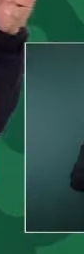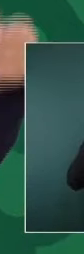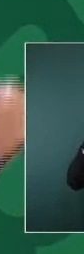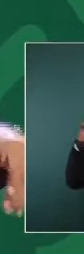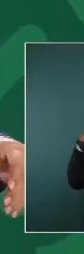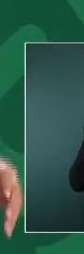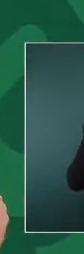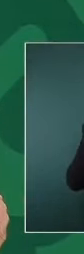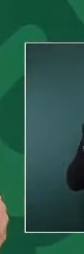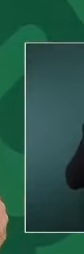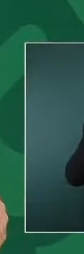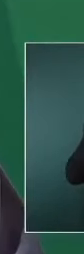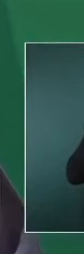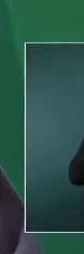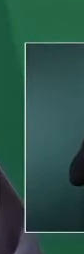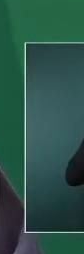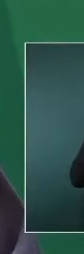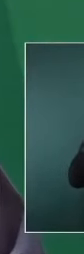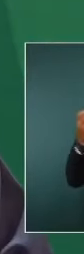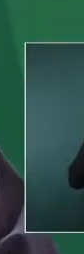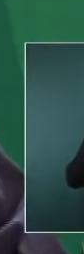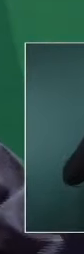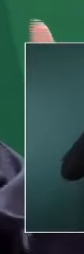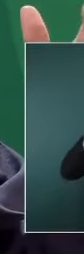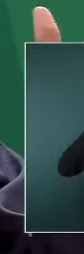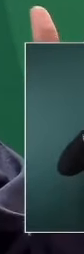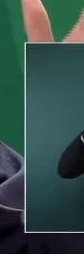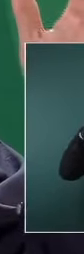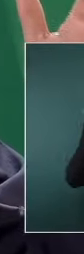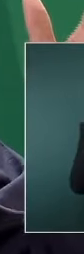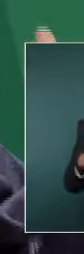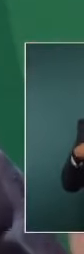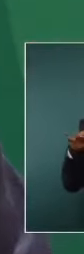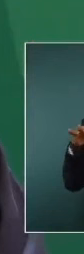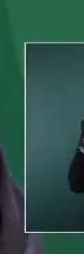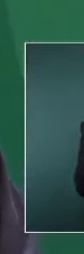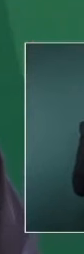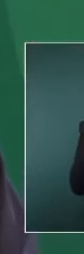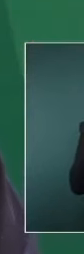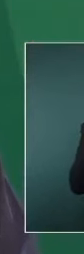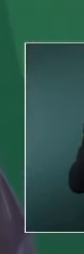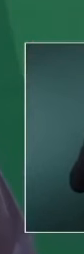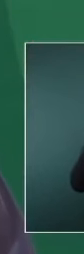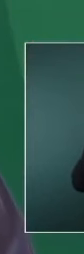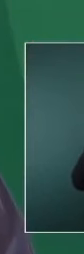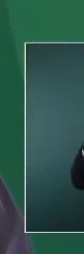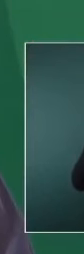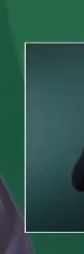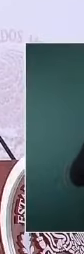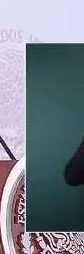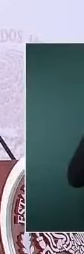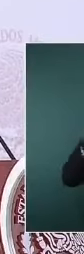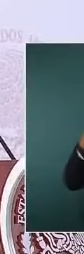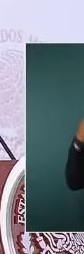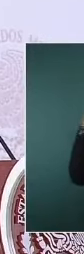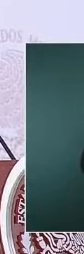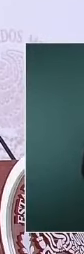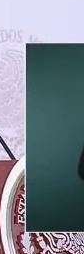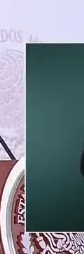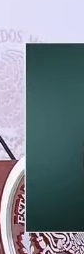la denuncia en la anterior Procuraduría,